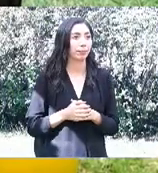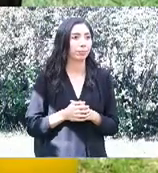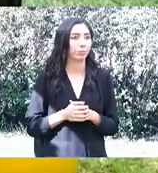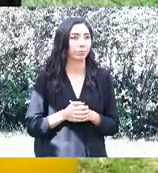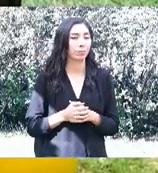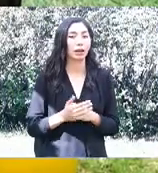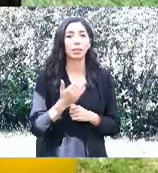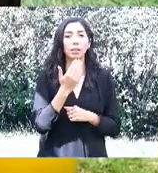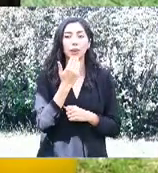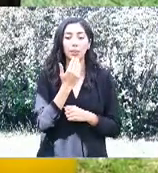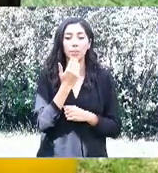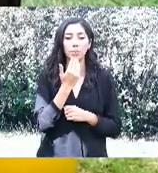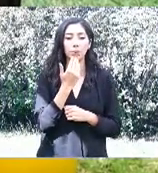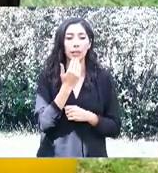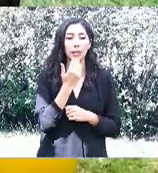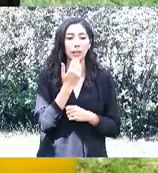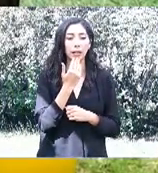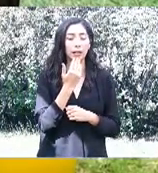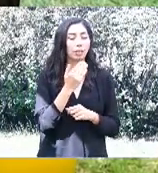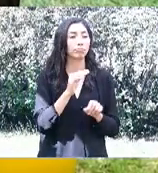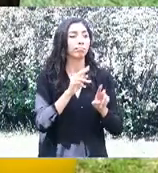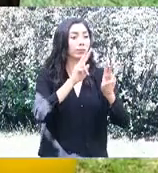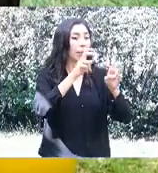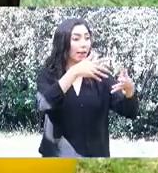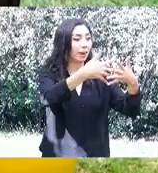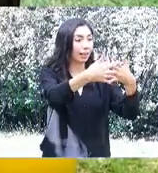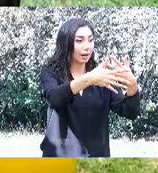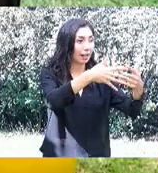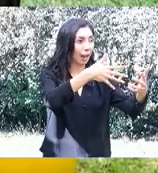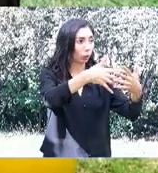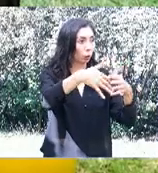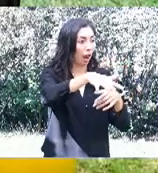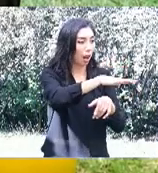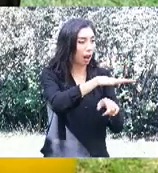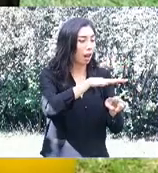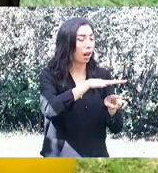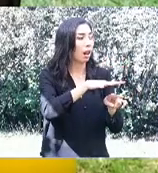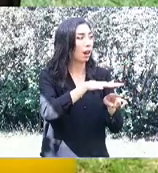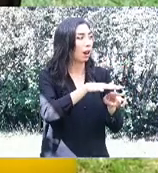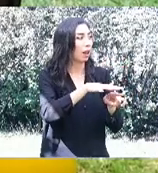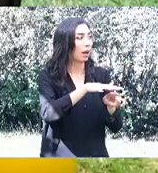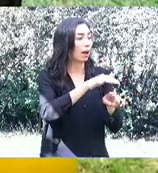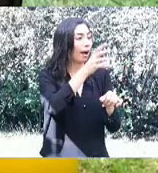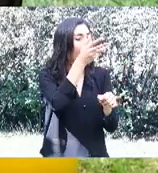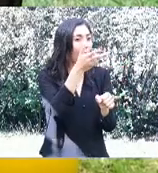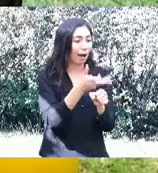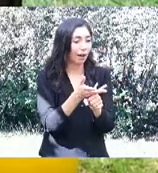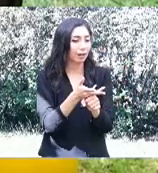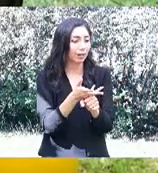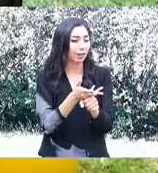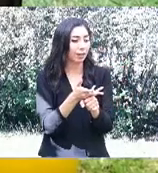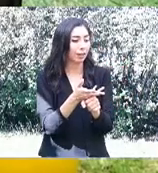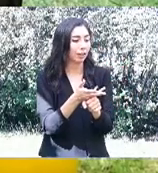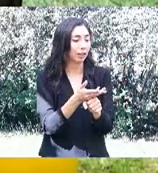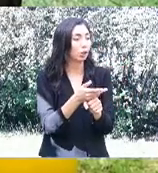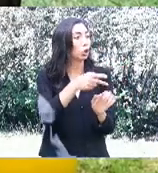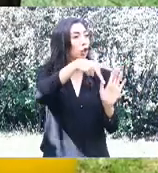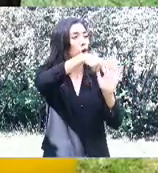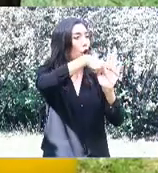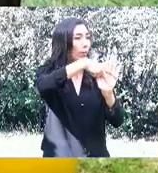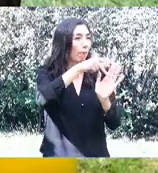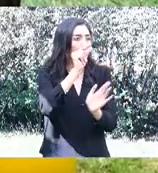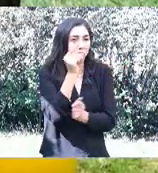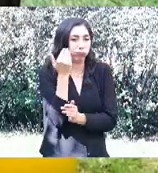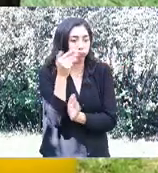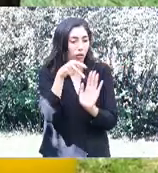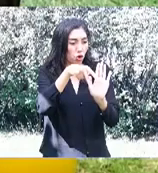términos también eh desde lo natural eh tenemos una eh reciente eh normativa de eh